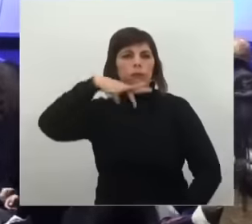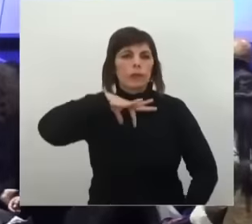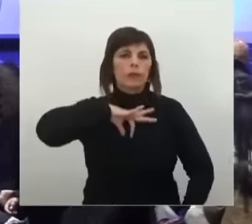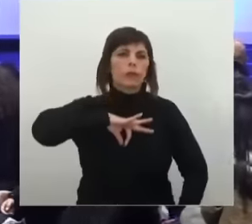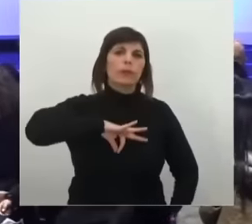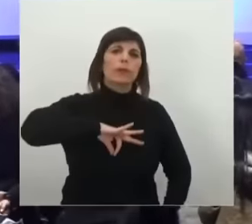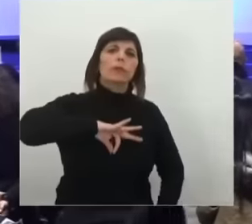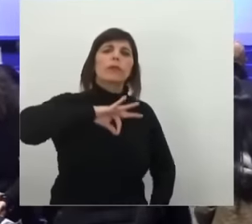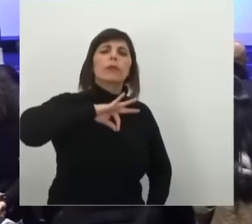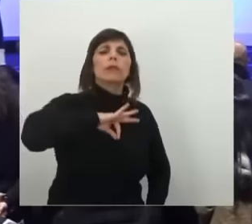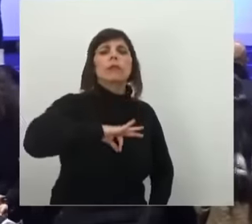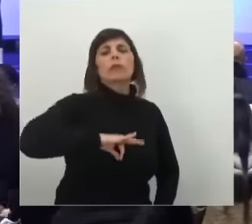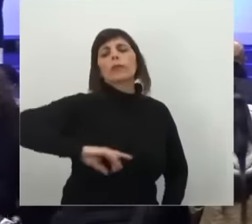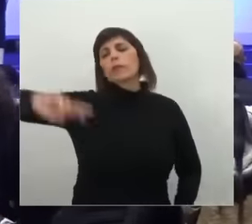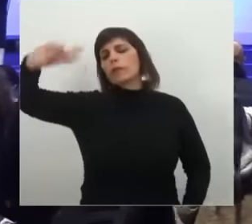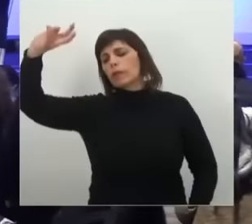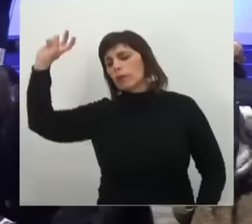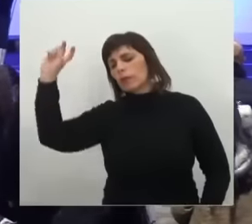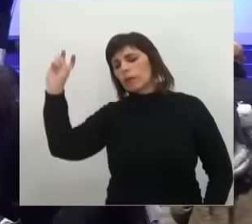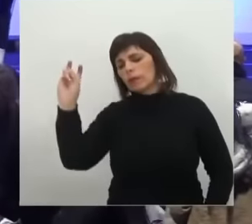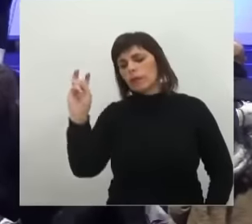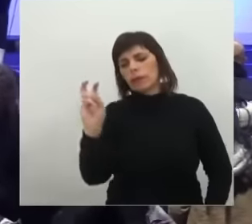santo espíritu